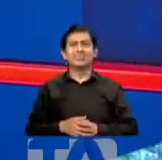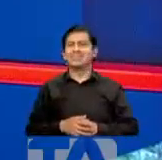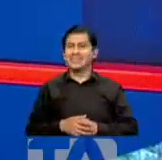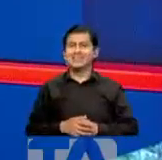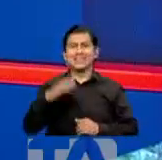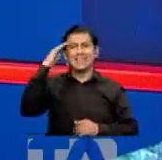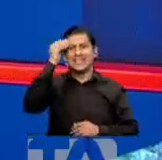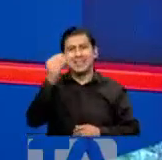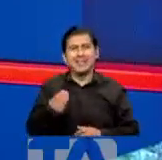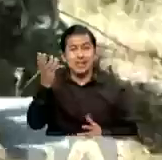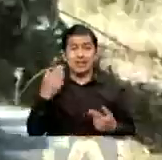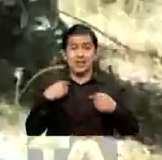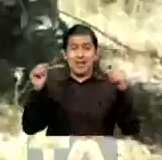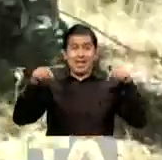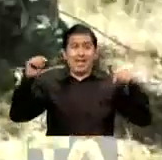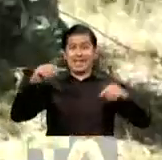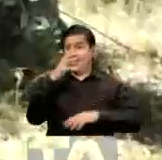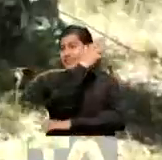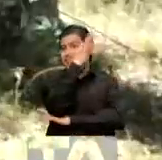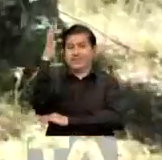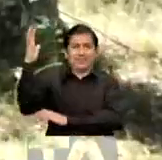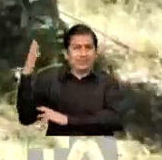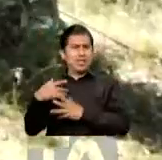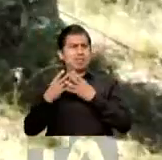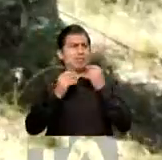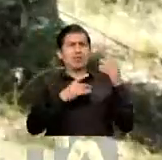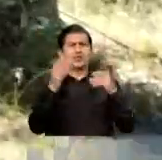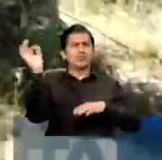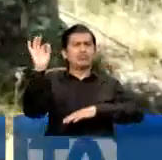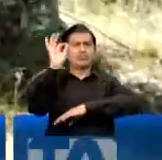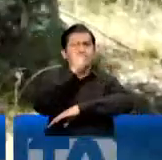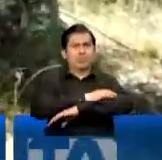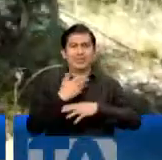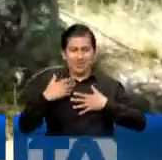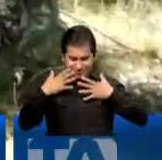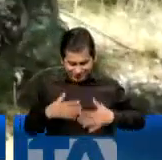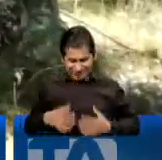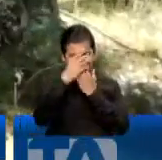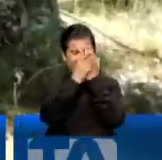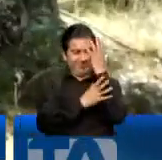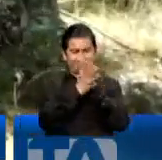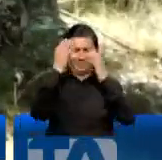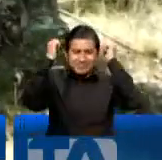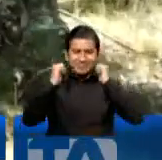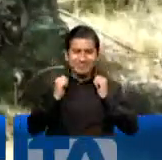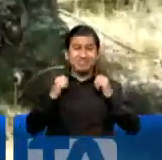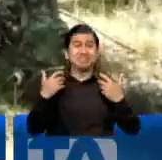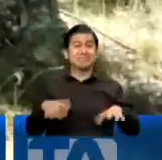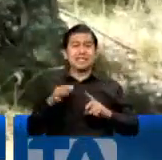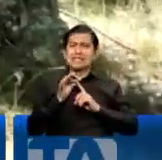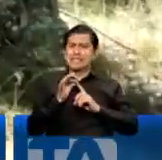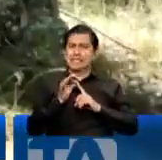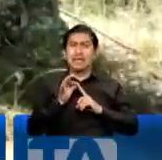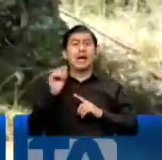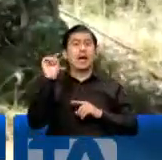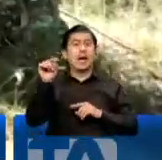Gracias, buenos días. Me encuentro a pocos metros de las colmenas que están a mis espaldas, por eso uso este traje especial, pues aquí se